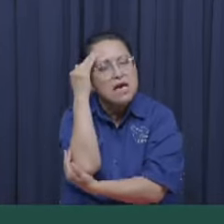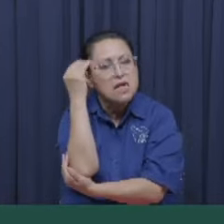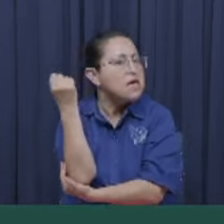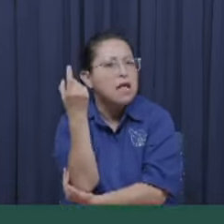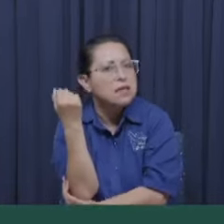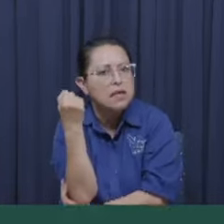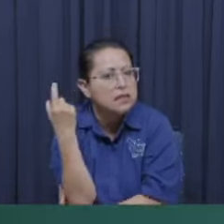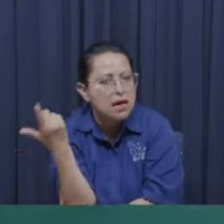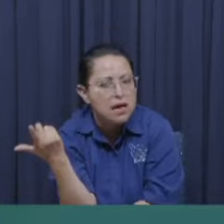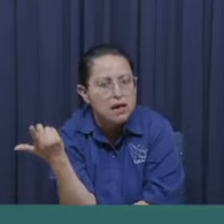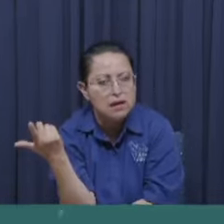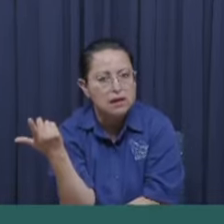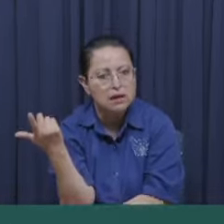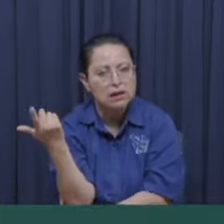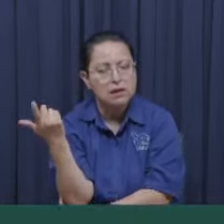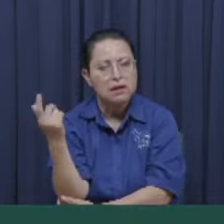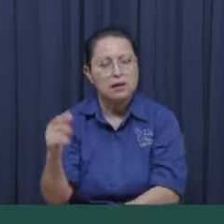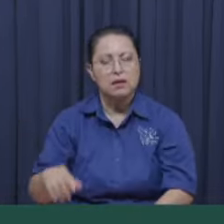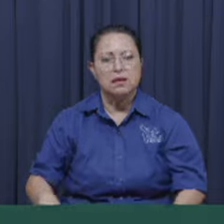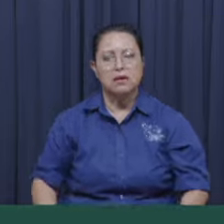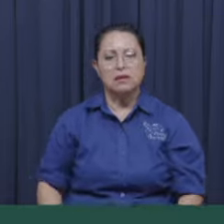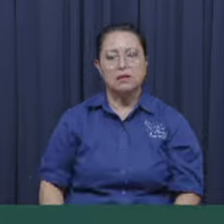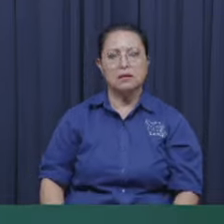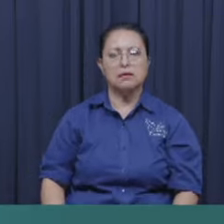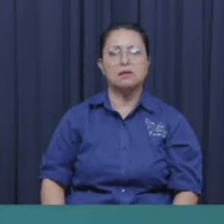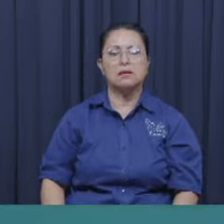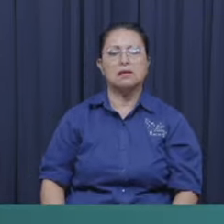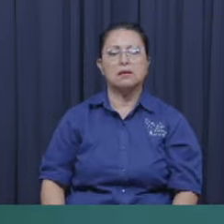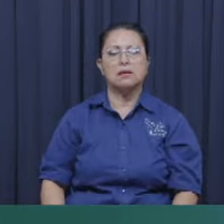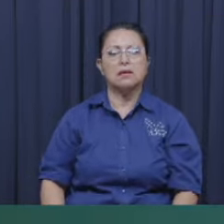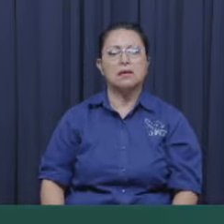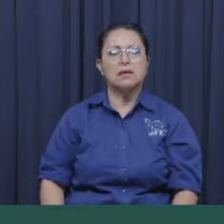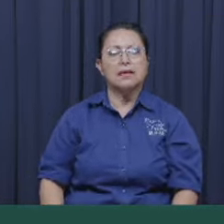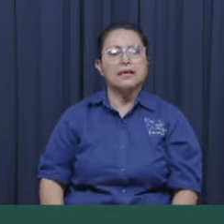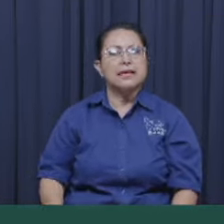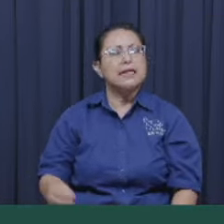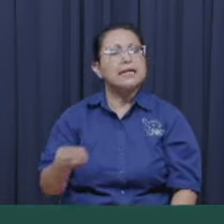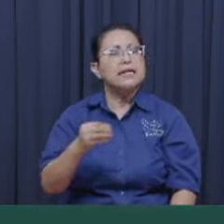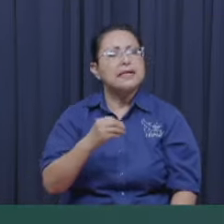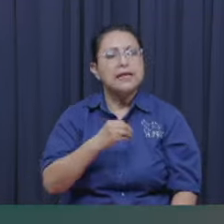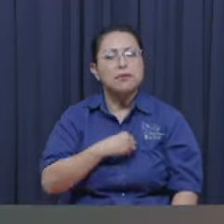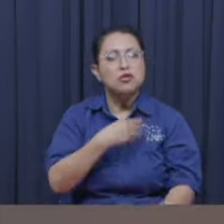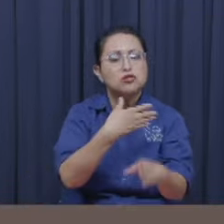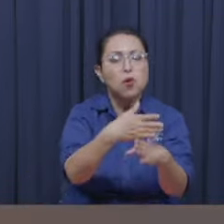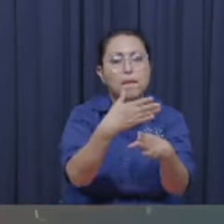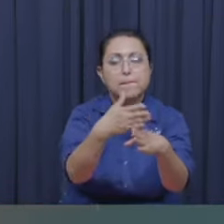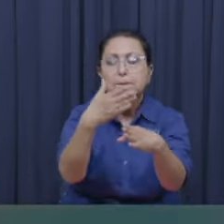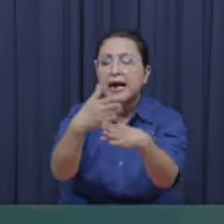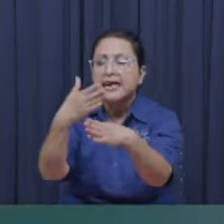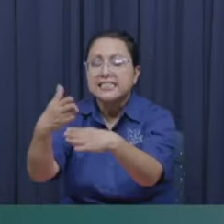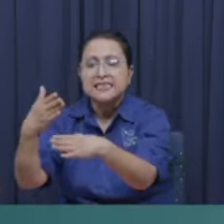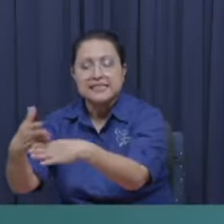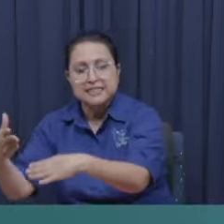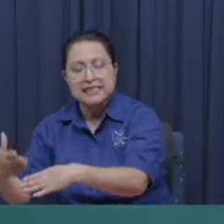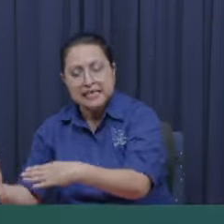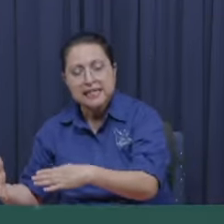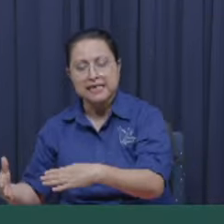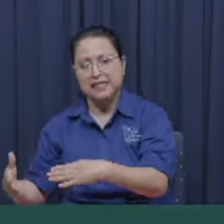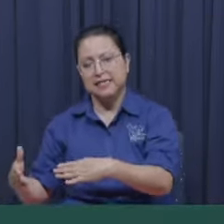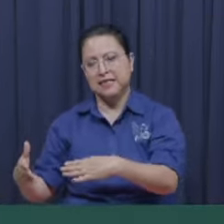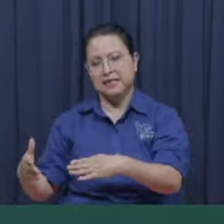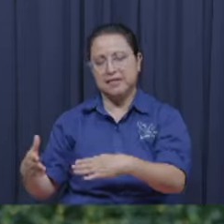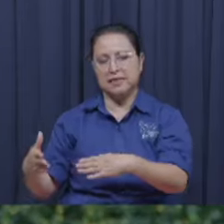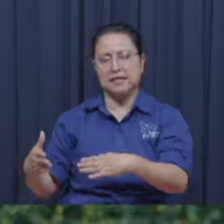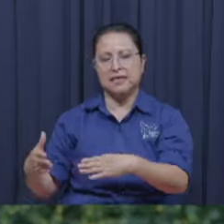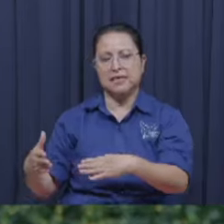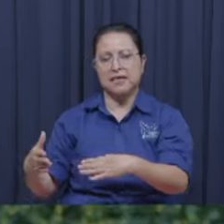yo no sé cómo hacer para convencerlos. No a ustedes, pues ustedes ya los convenció el Espíritu